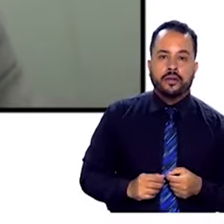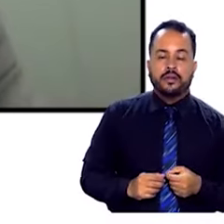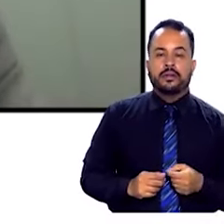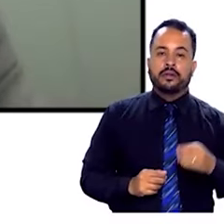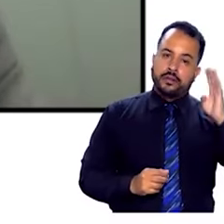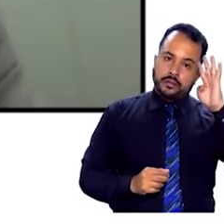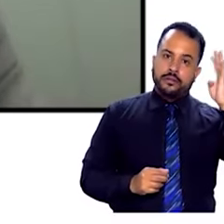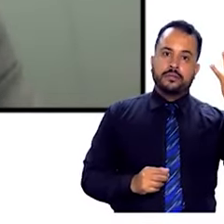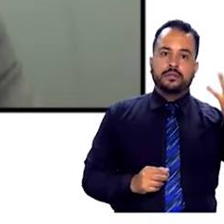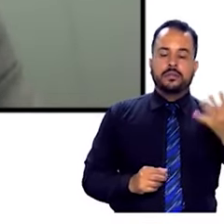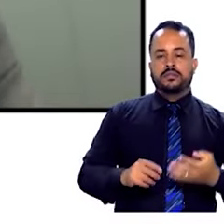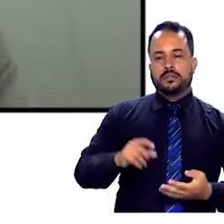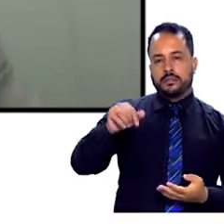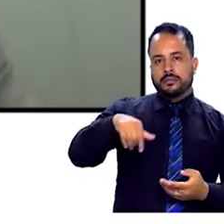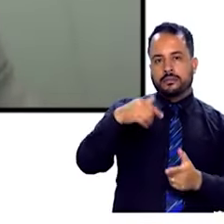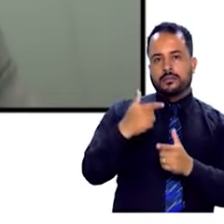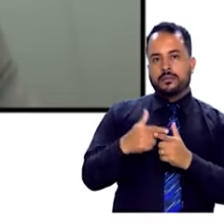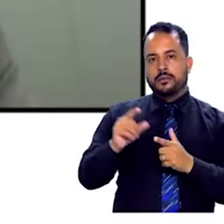comando